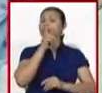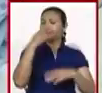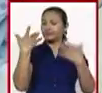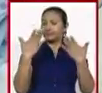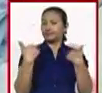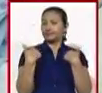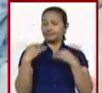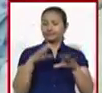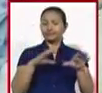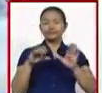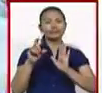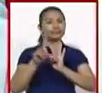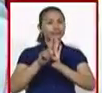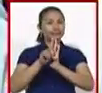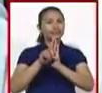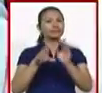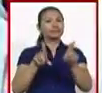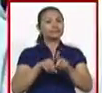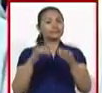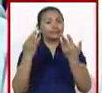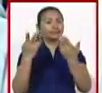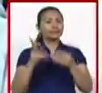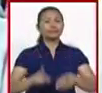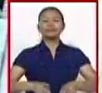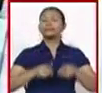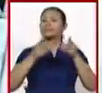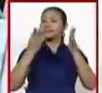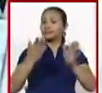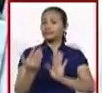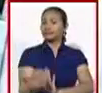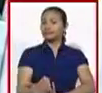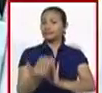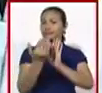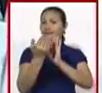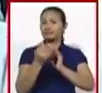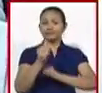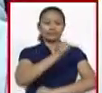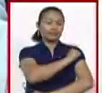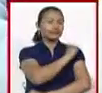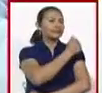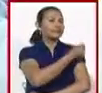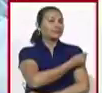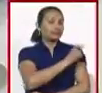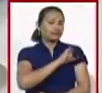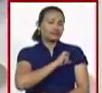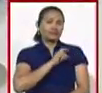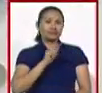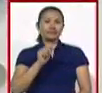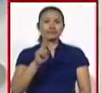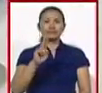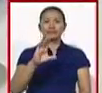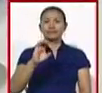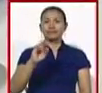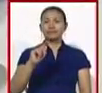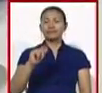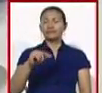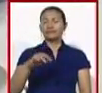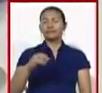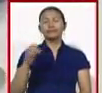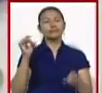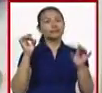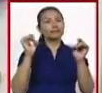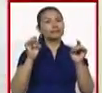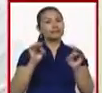que ya se tomaron las acciones legales. Asimismo, esperan que los denunciados se presenten ante las autoridades policiales de los Tuxtequis para no agravar